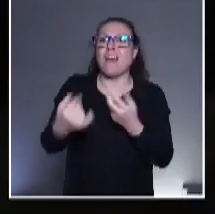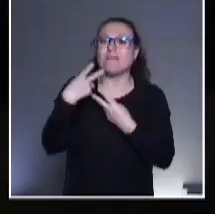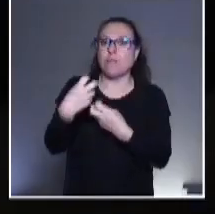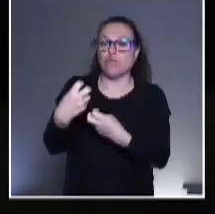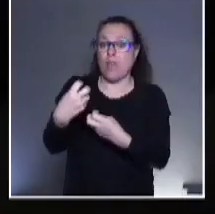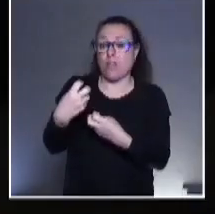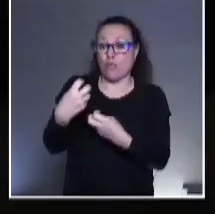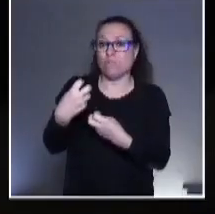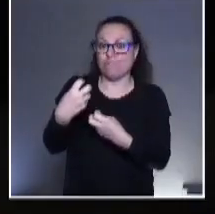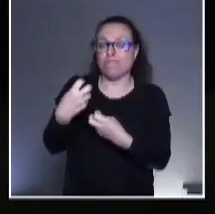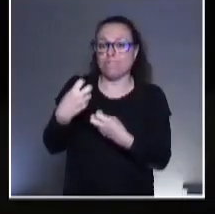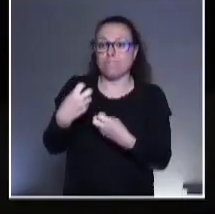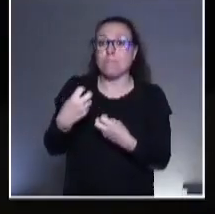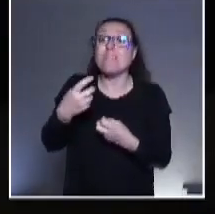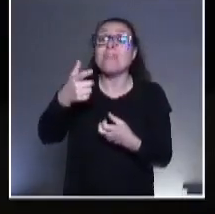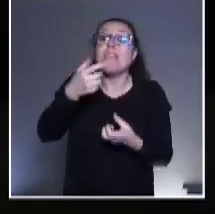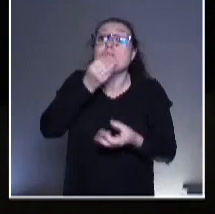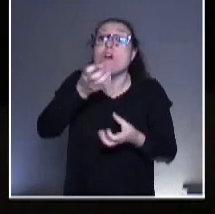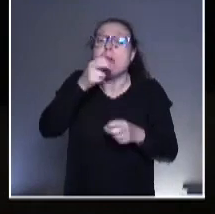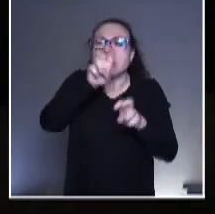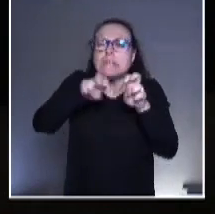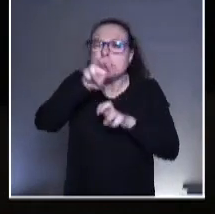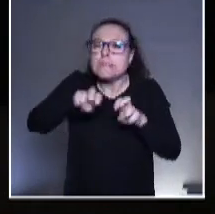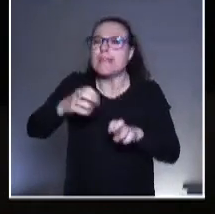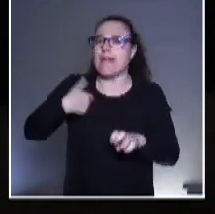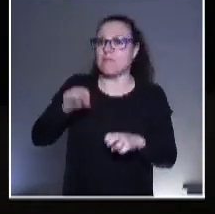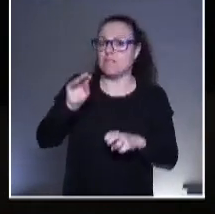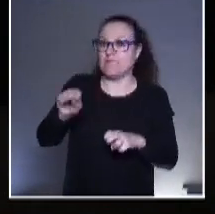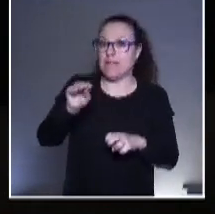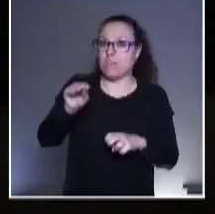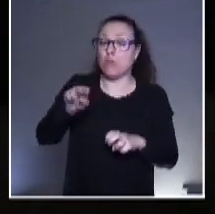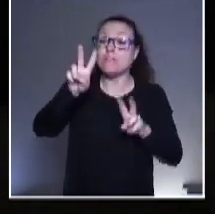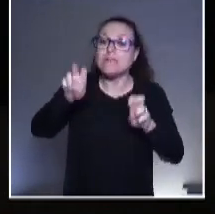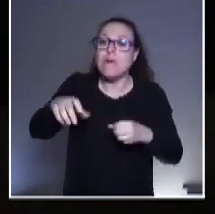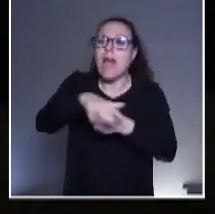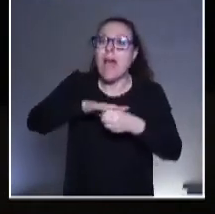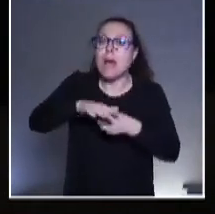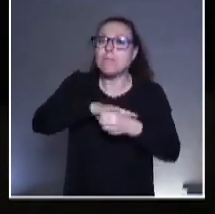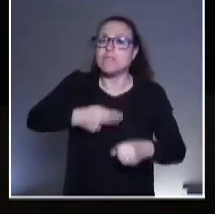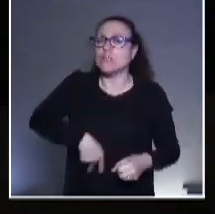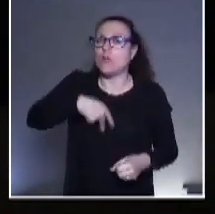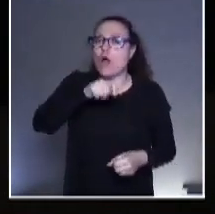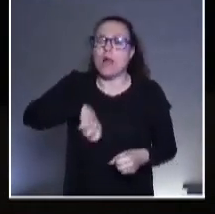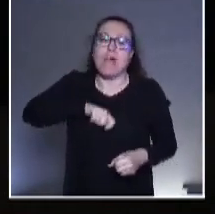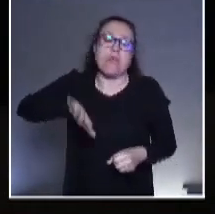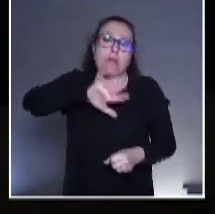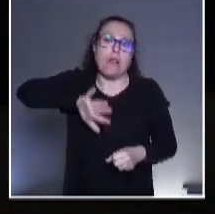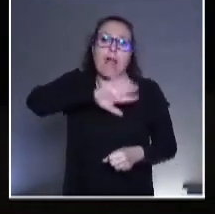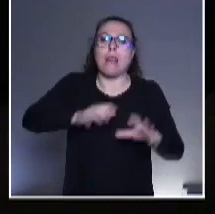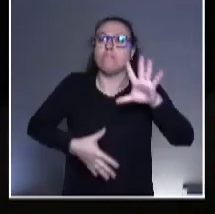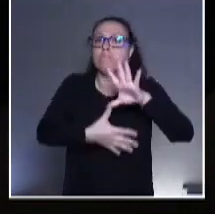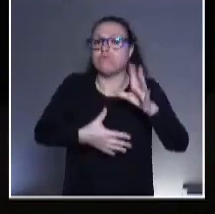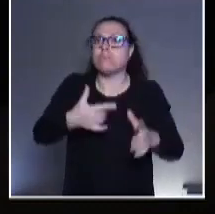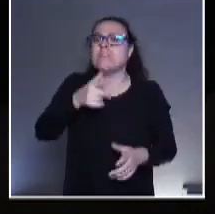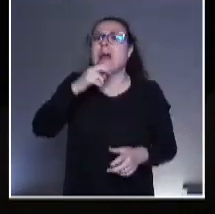cuando empezamos a buscar información al respecto, advertimos que tanto en el ámbito nacional como todo en el ámbito hispanohablante como en el